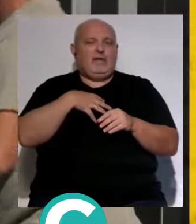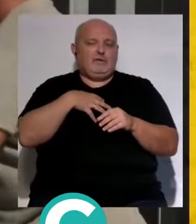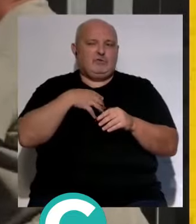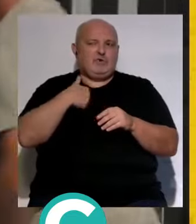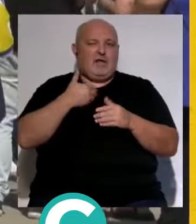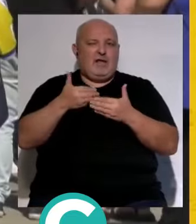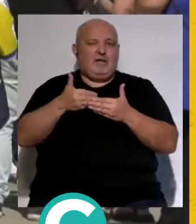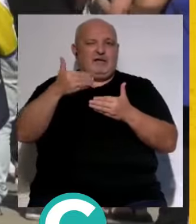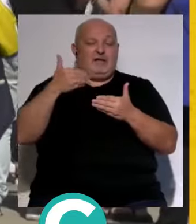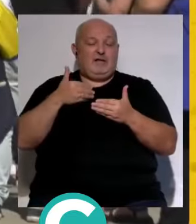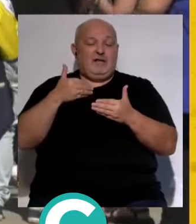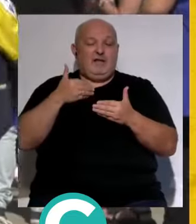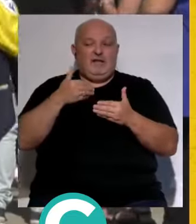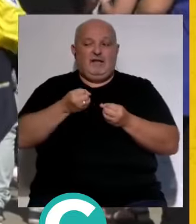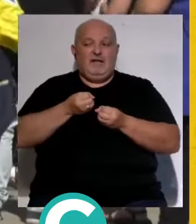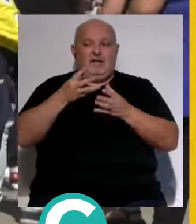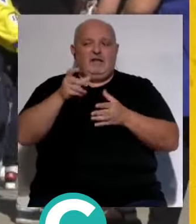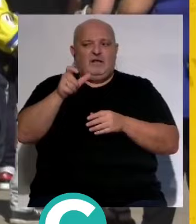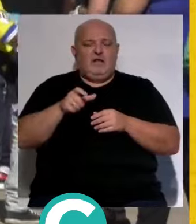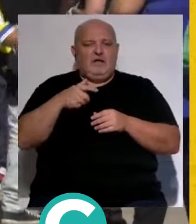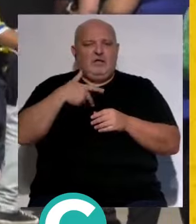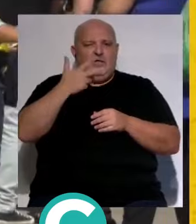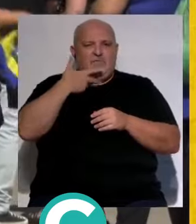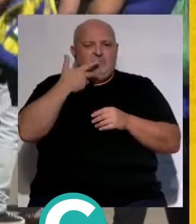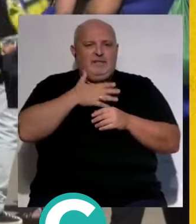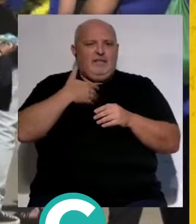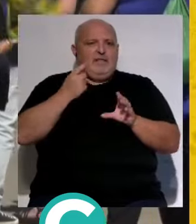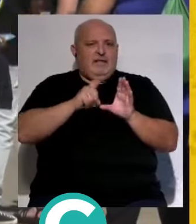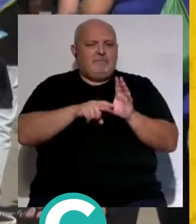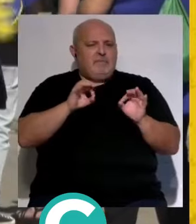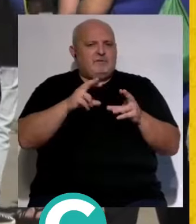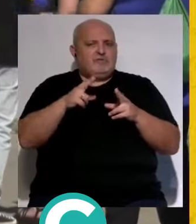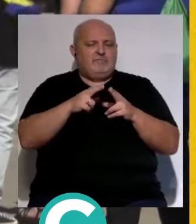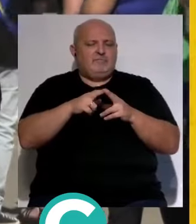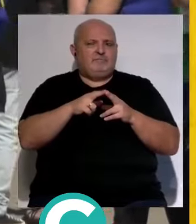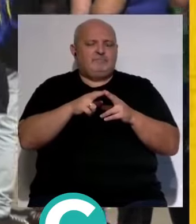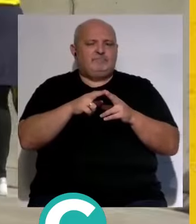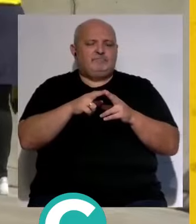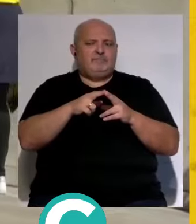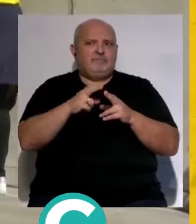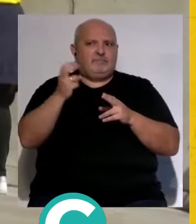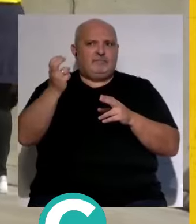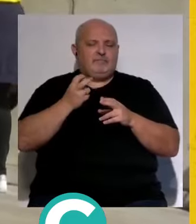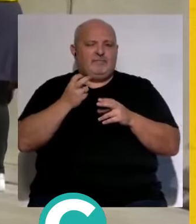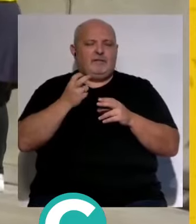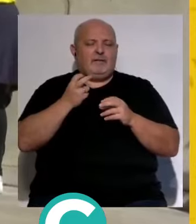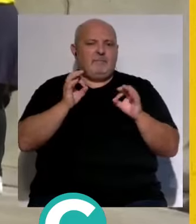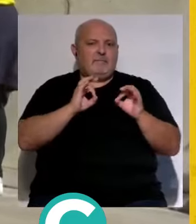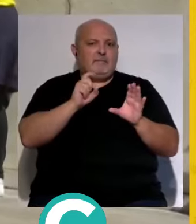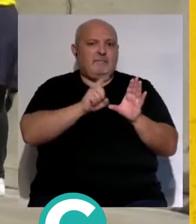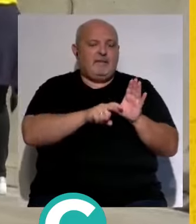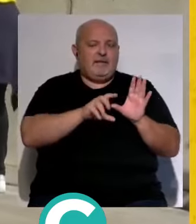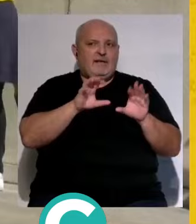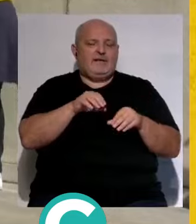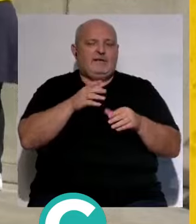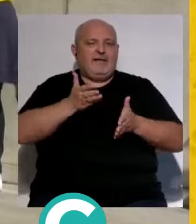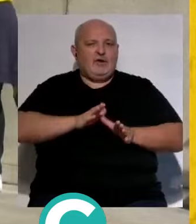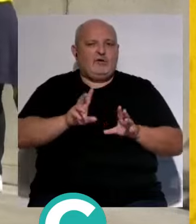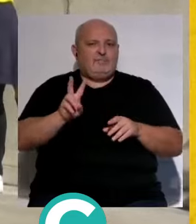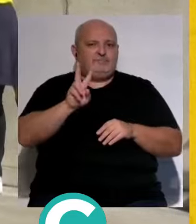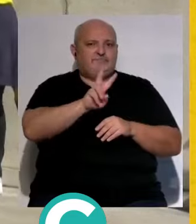os contaba fuera de cámara que hay una persona que yo conozco que se quería hacer socio, que se afinca ahora en la provincia de Cádiz, tenía intención de hacerse socio del Cádiz con su